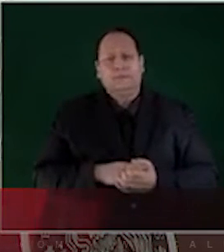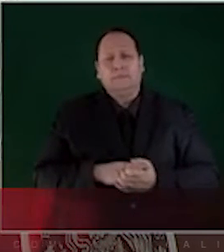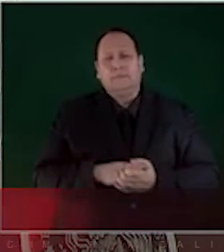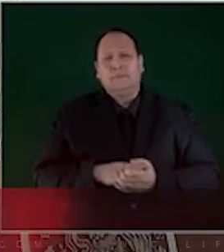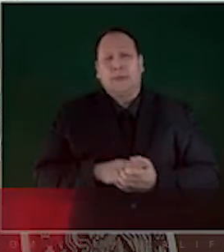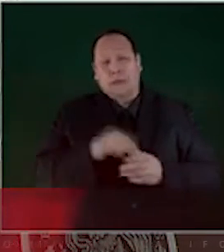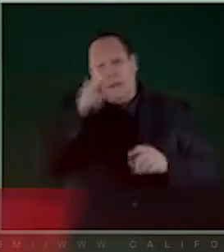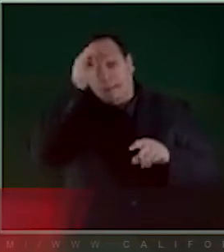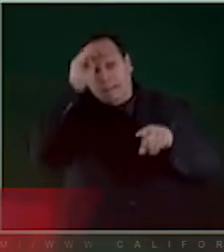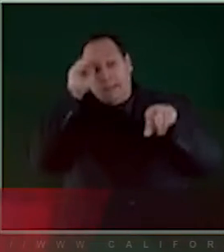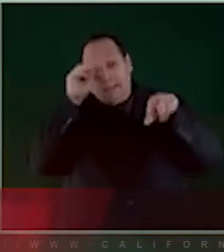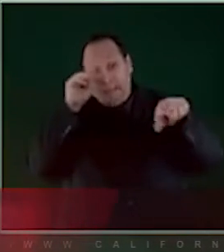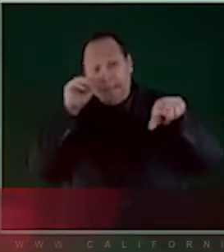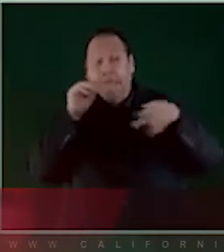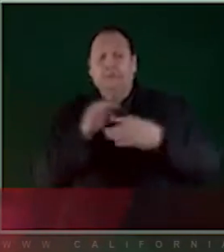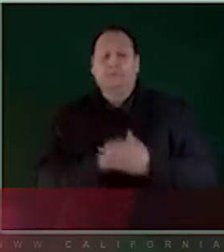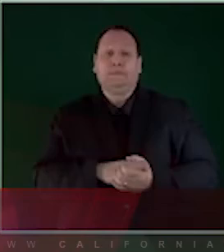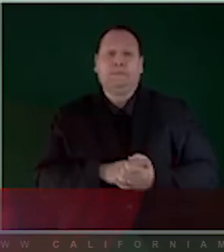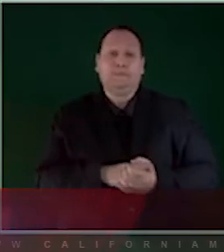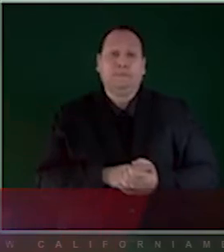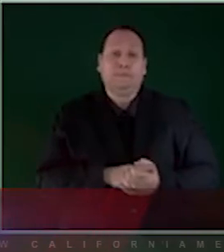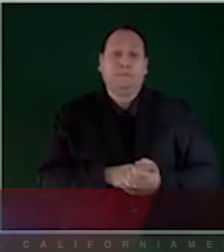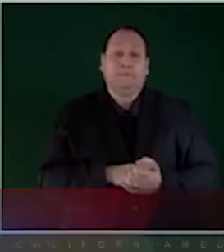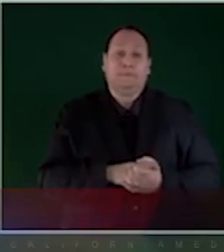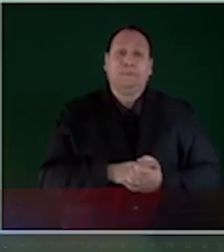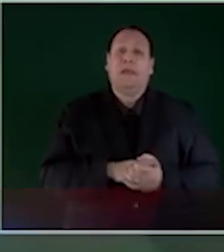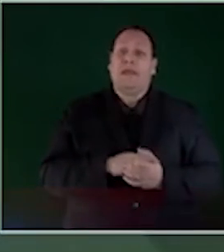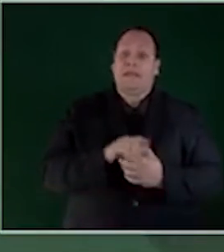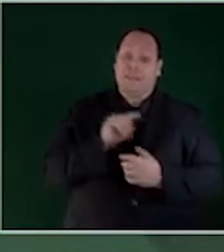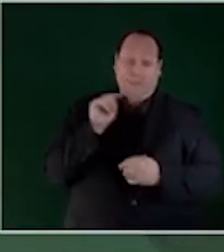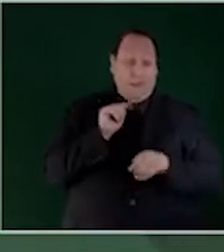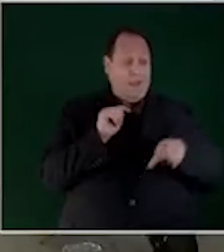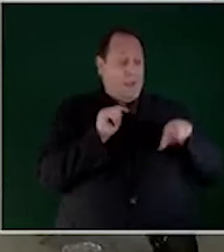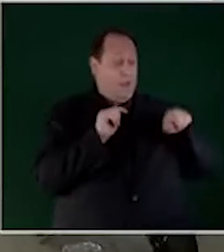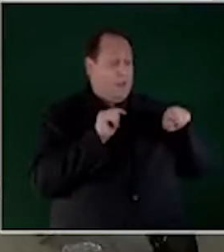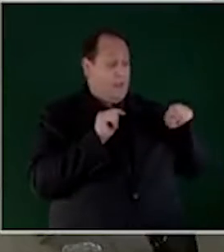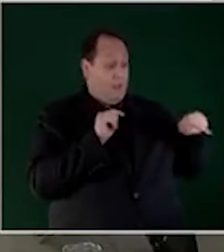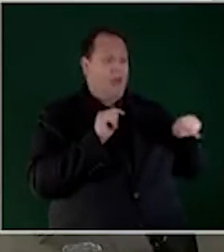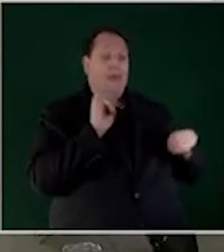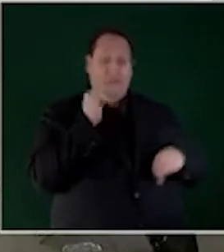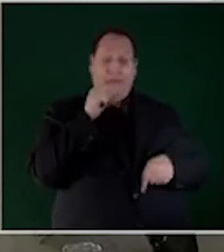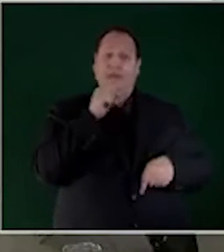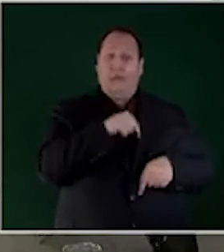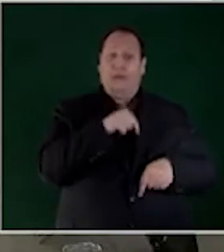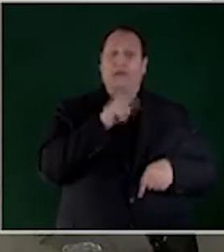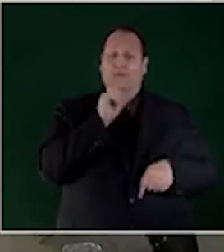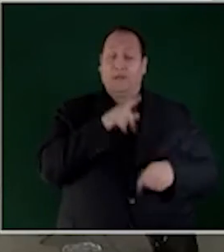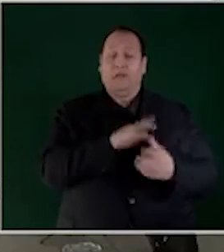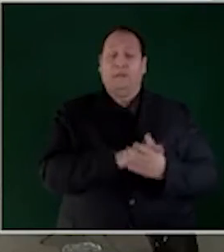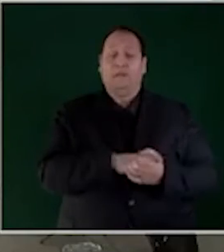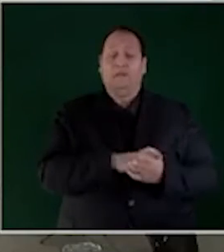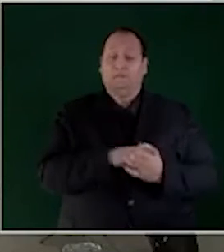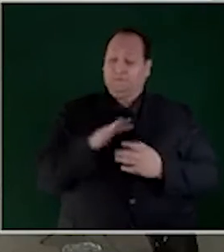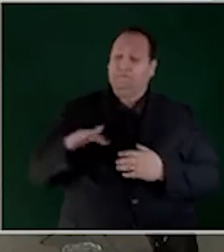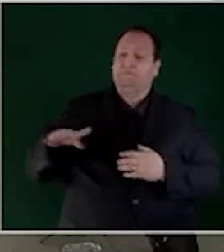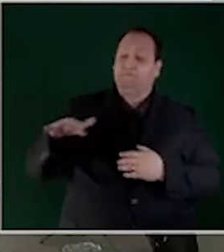pues en mexicalli en Tecate aquí en Tijuana